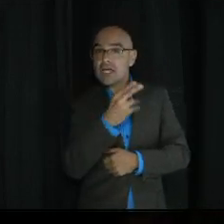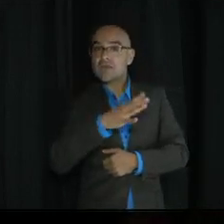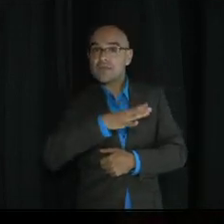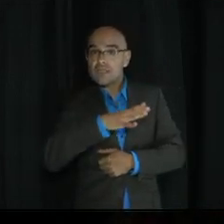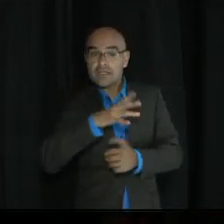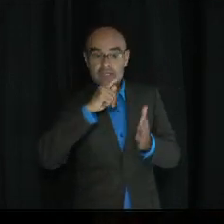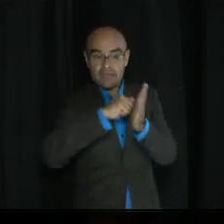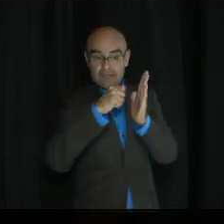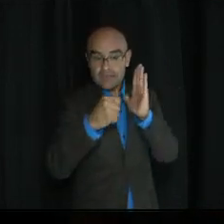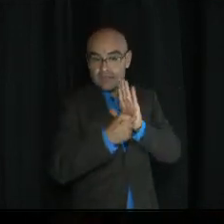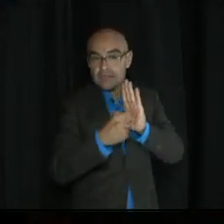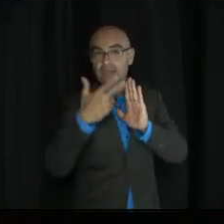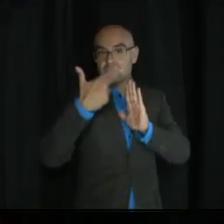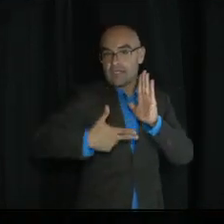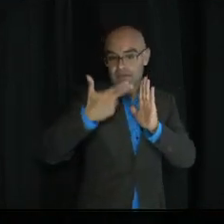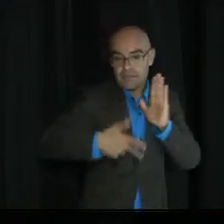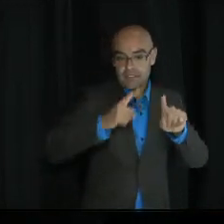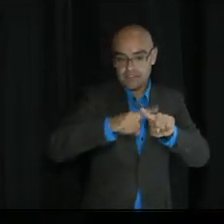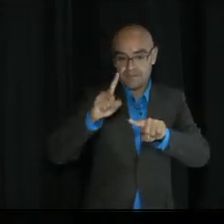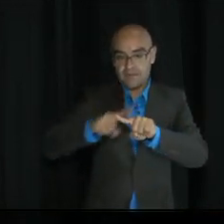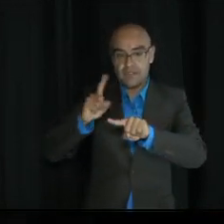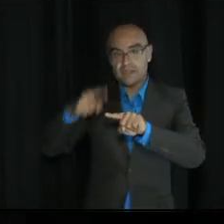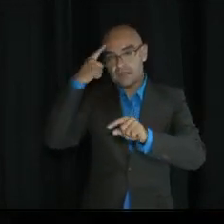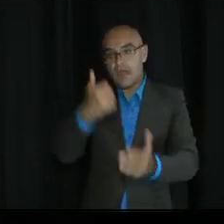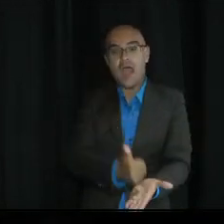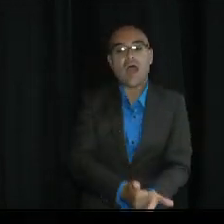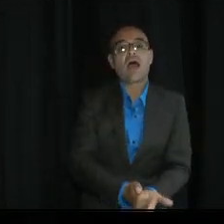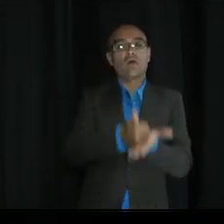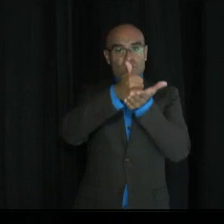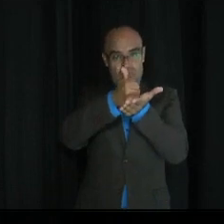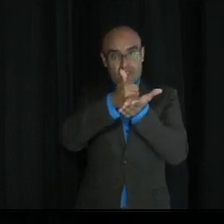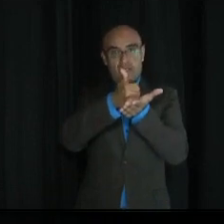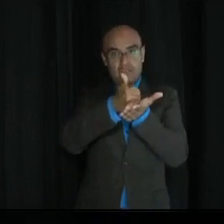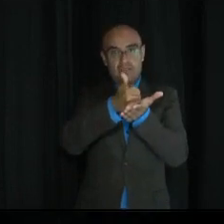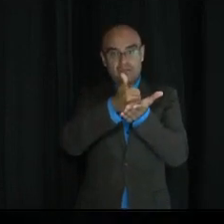caso pues personas que son auxiliares del Ministerio Público.